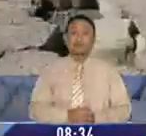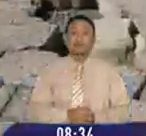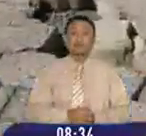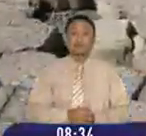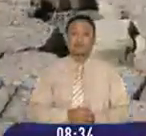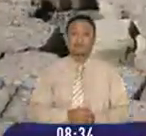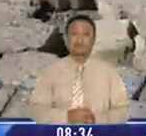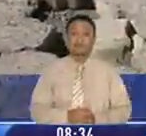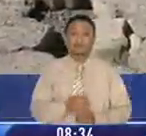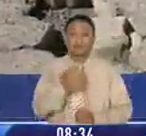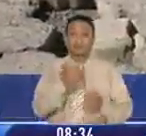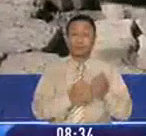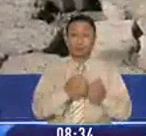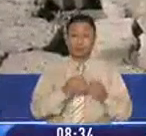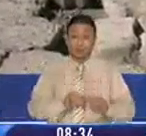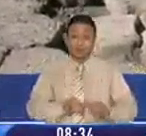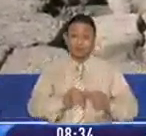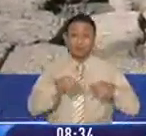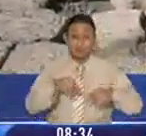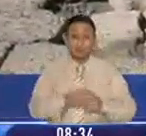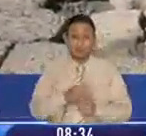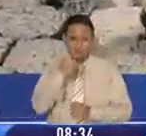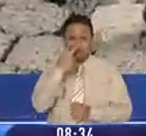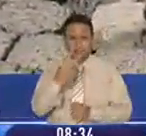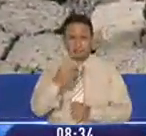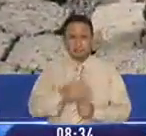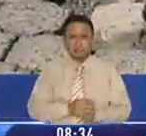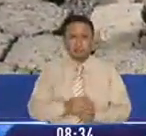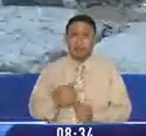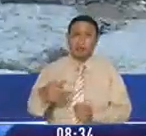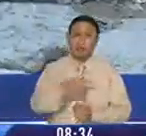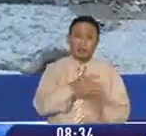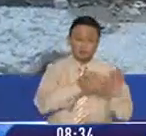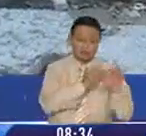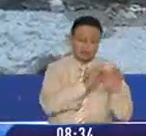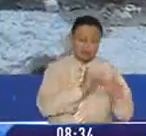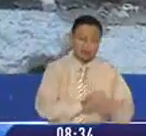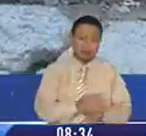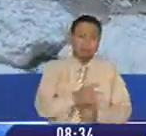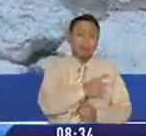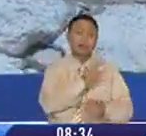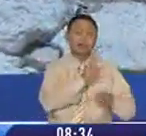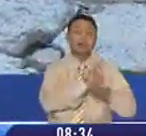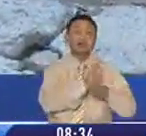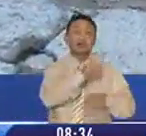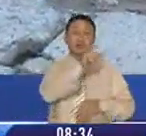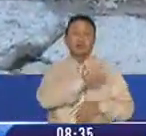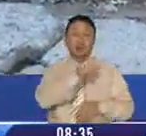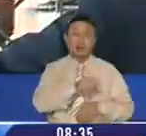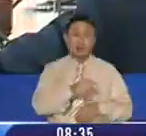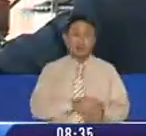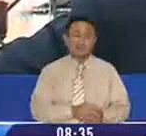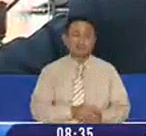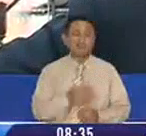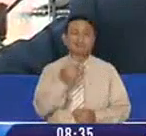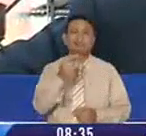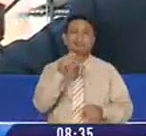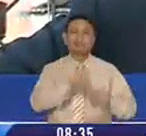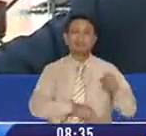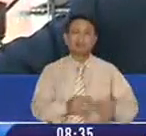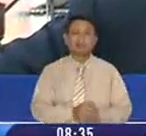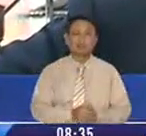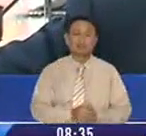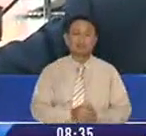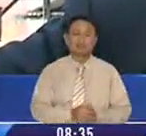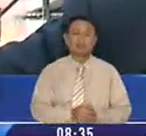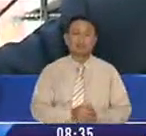al parecer persiste, pese a las inspecciones e incluso arreglos defectuados. Estos, según testimonios ciudadanos, duran poco. Si ponen ahí un poco